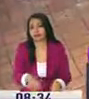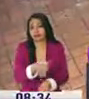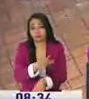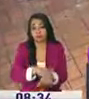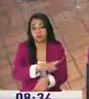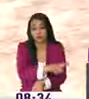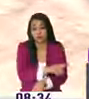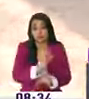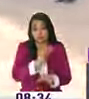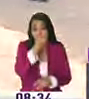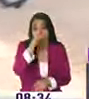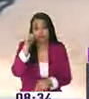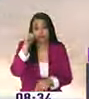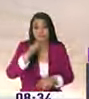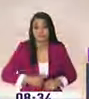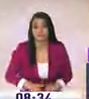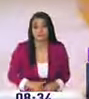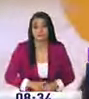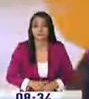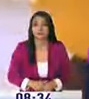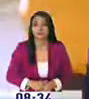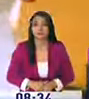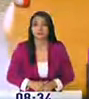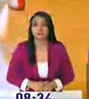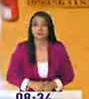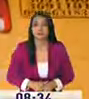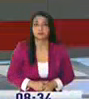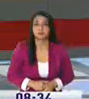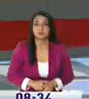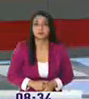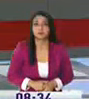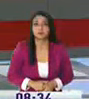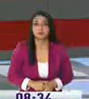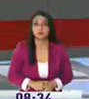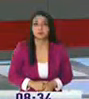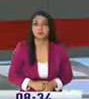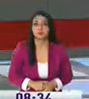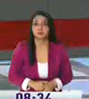droga. En Quito informó Iván Casamen.